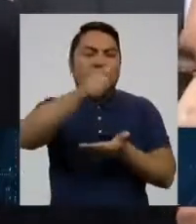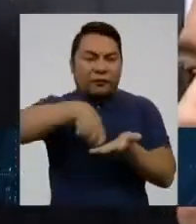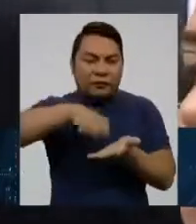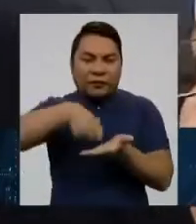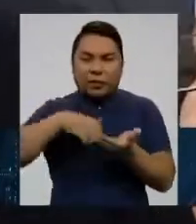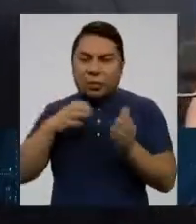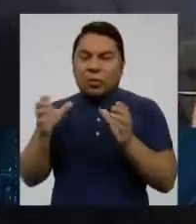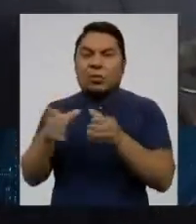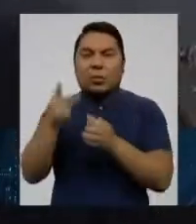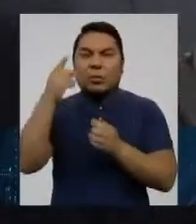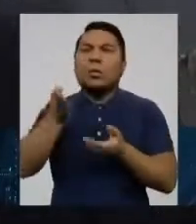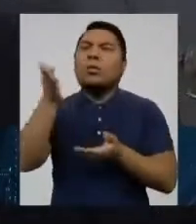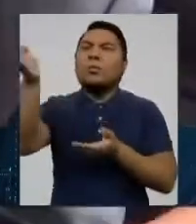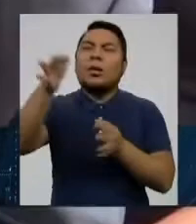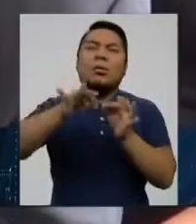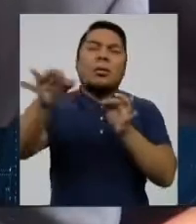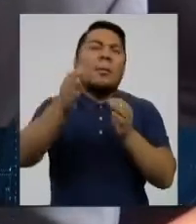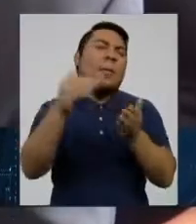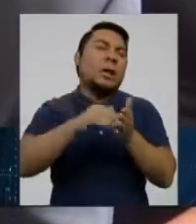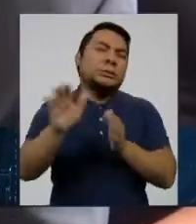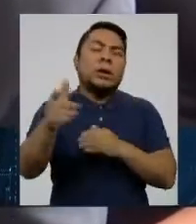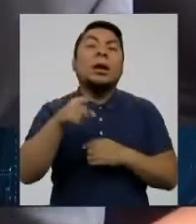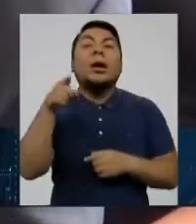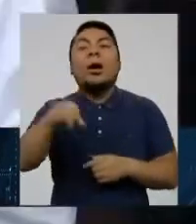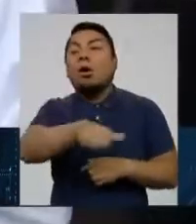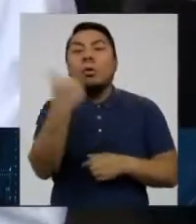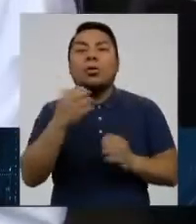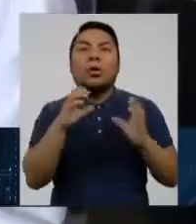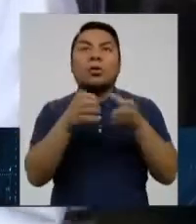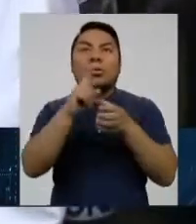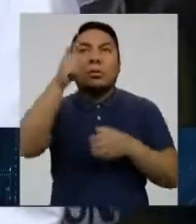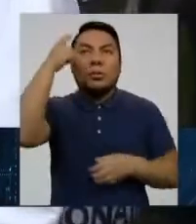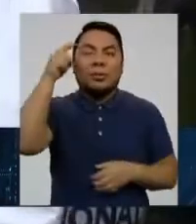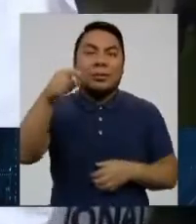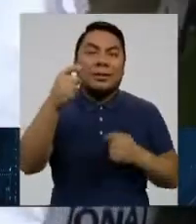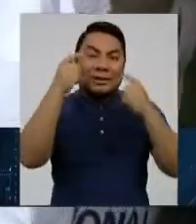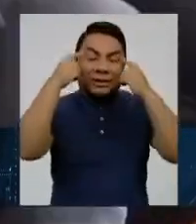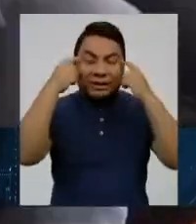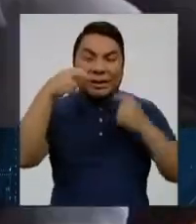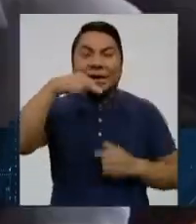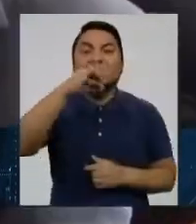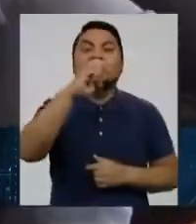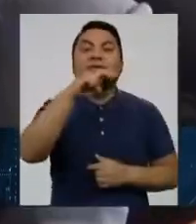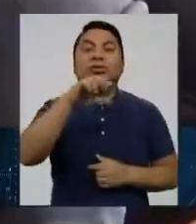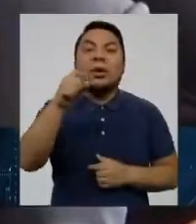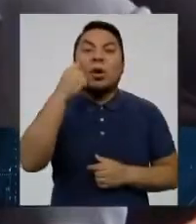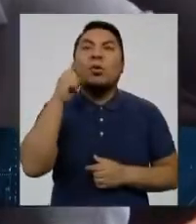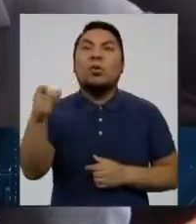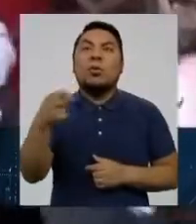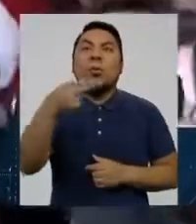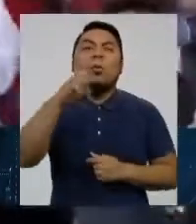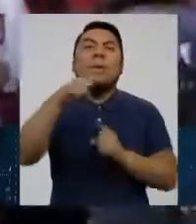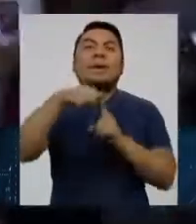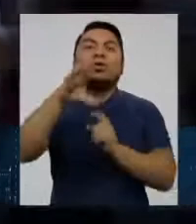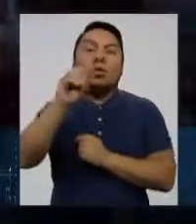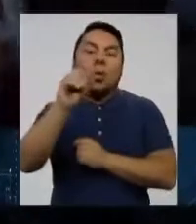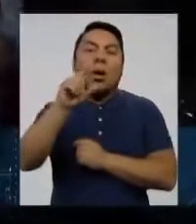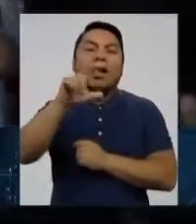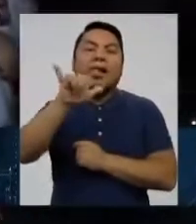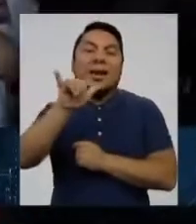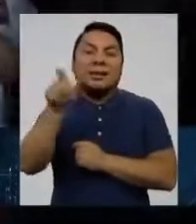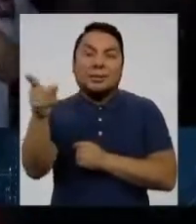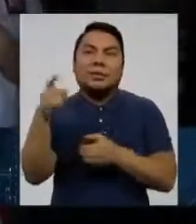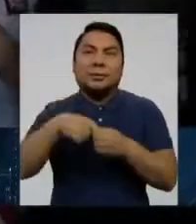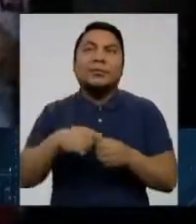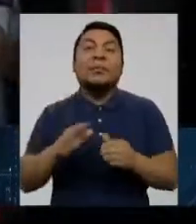con prioridad a donde más se necesita. El Partido Restauración Nacional también inscribió al excongresista Humberto Lai. Minutos más tarde